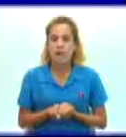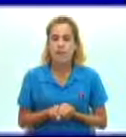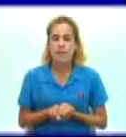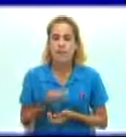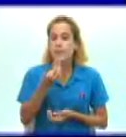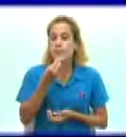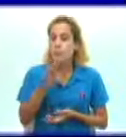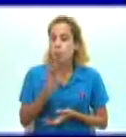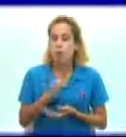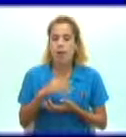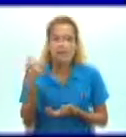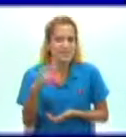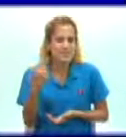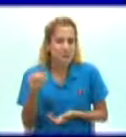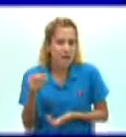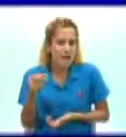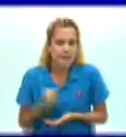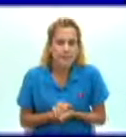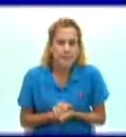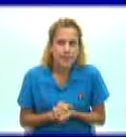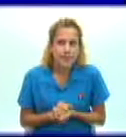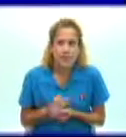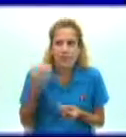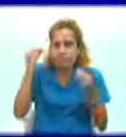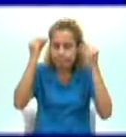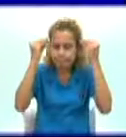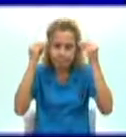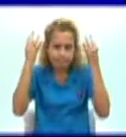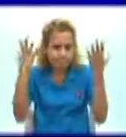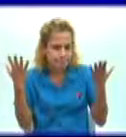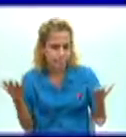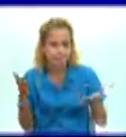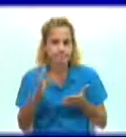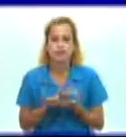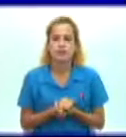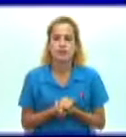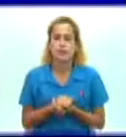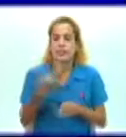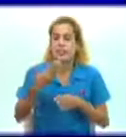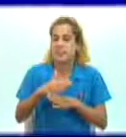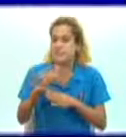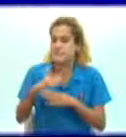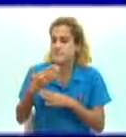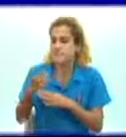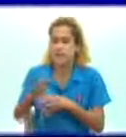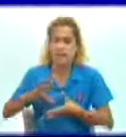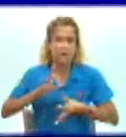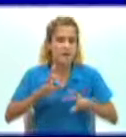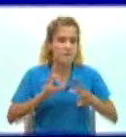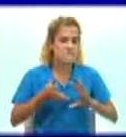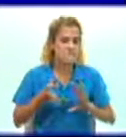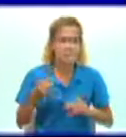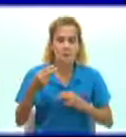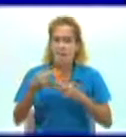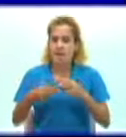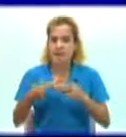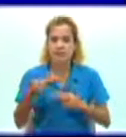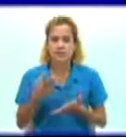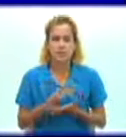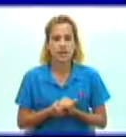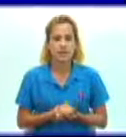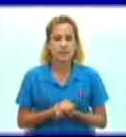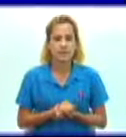ustedes estar ejercitando el razonamiento, los diferentes modelos en que puede resolver este tipo de actividad,